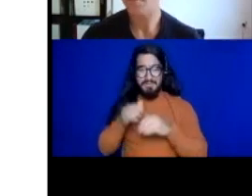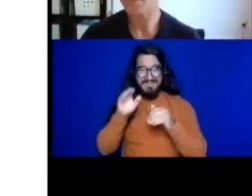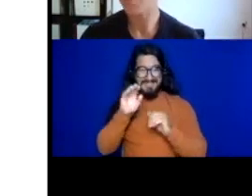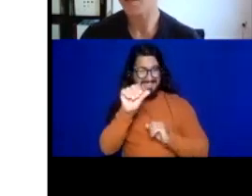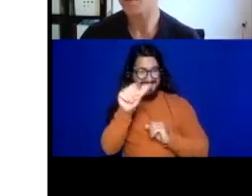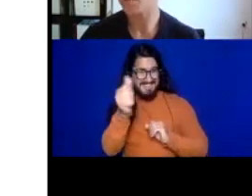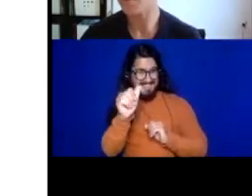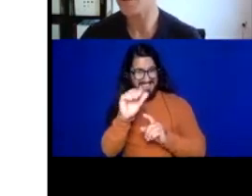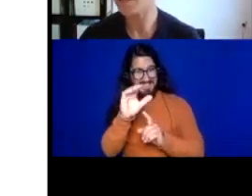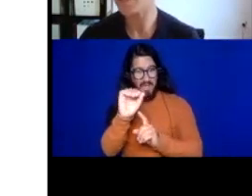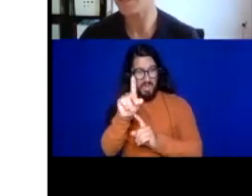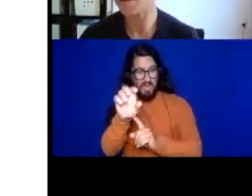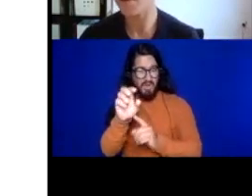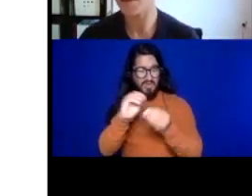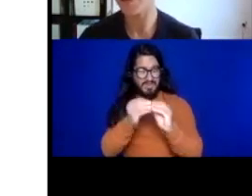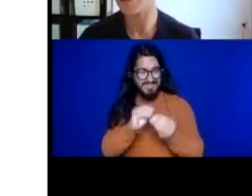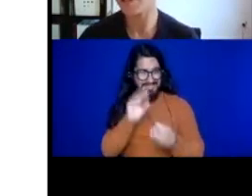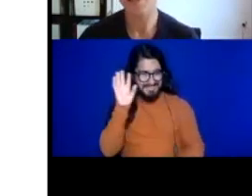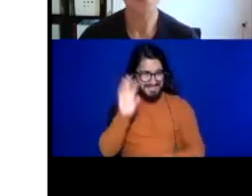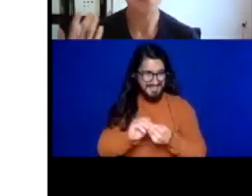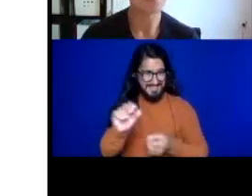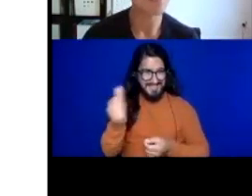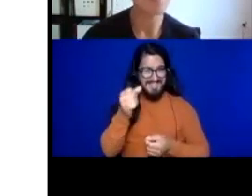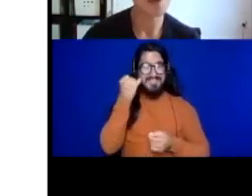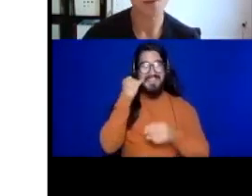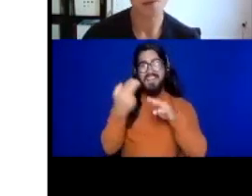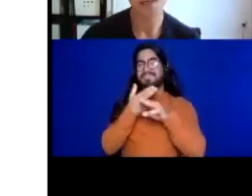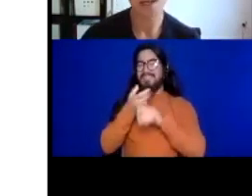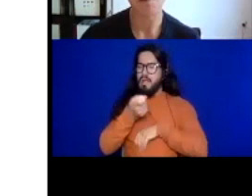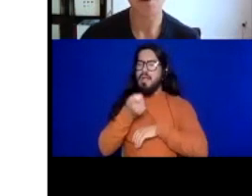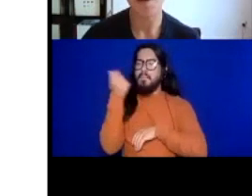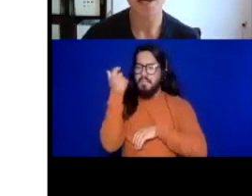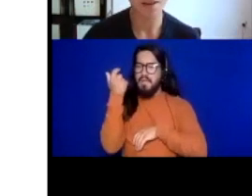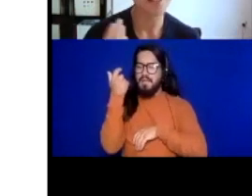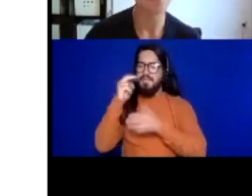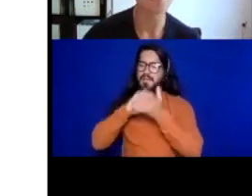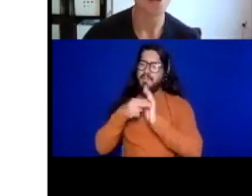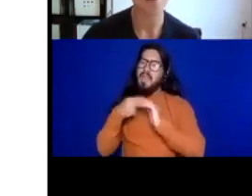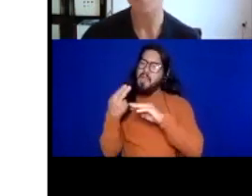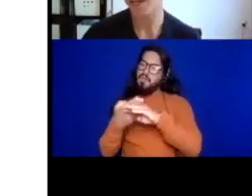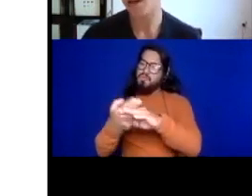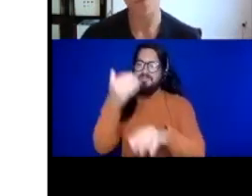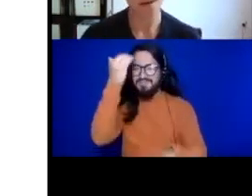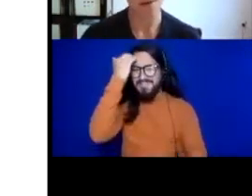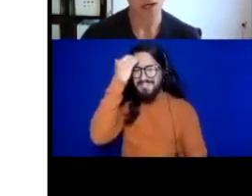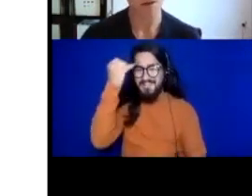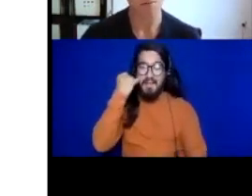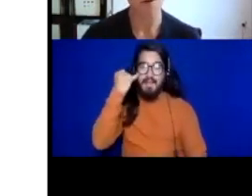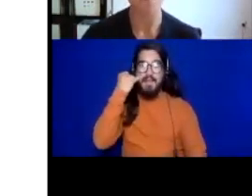de secundarios. Solo lo puedes hacer una vez a la vez. Vas a tener 10 códigos